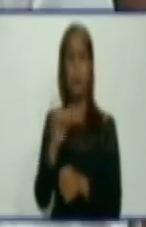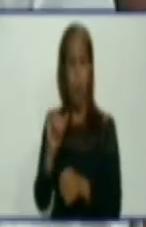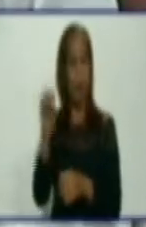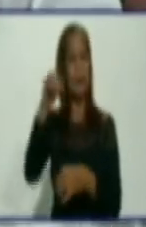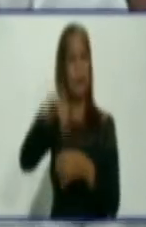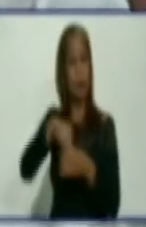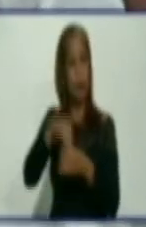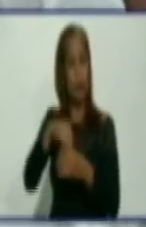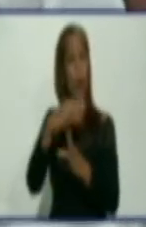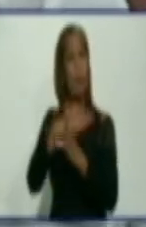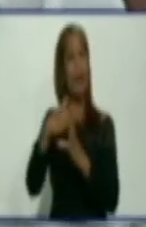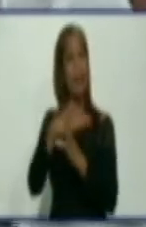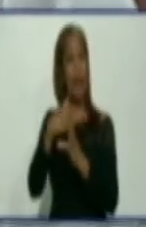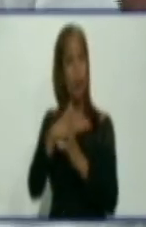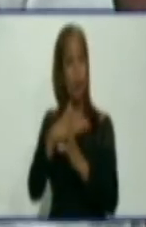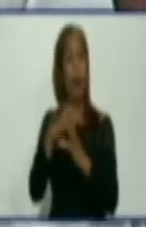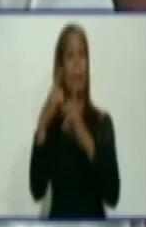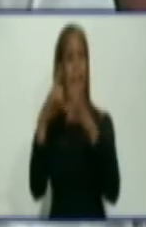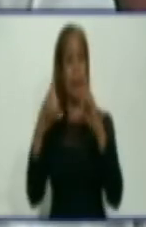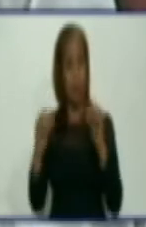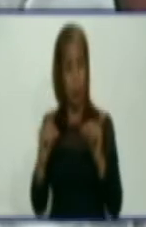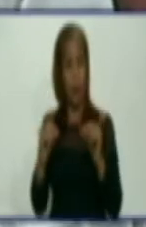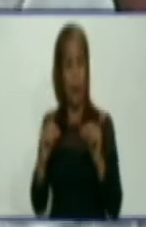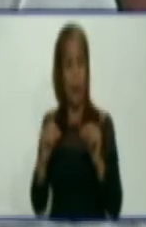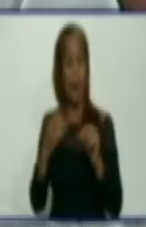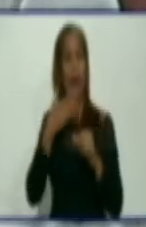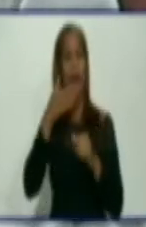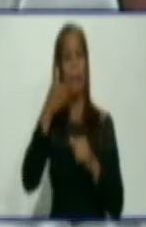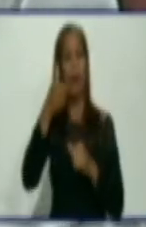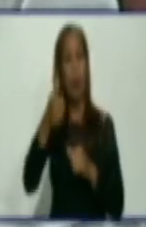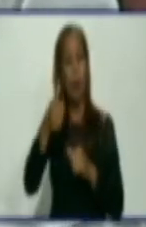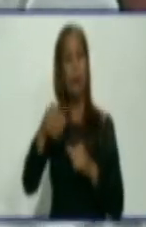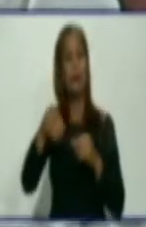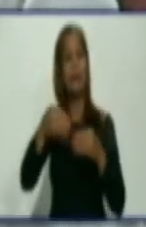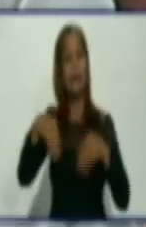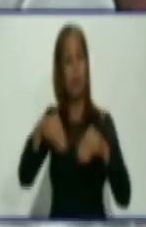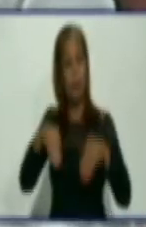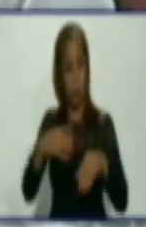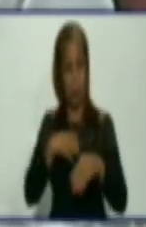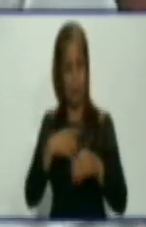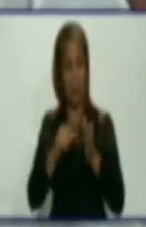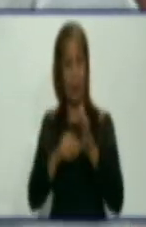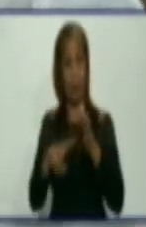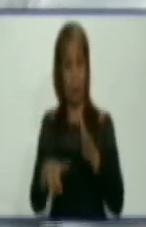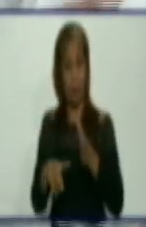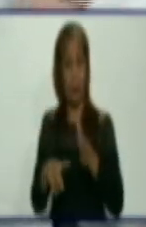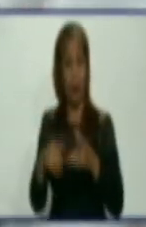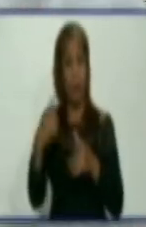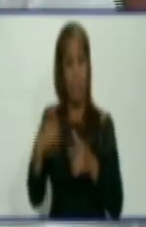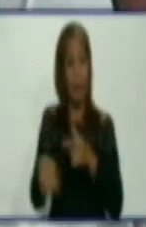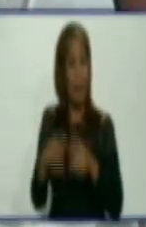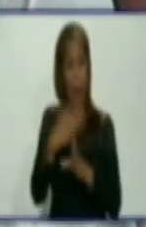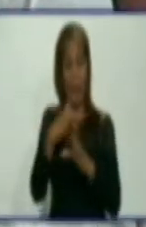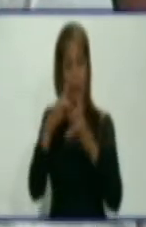casos, es la que tiene la mejor situación en la provincia, está exenta de retroceder, porque es un lugar por donde se pasa